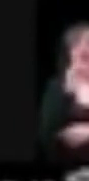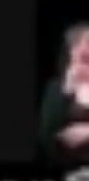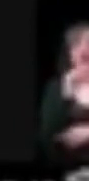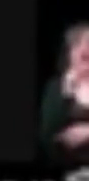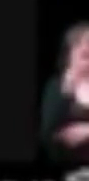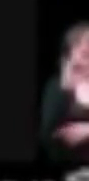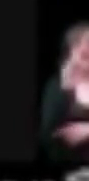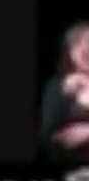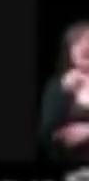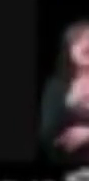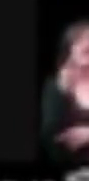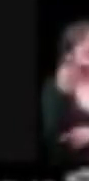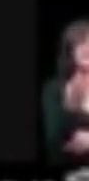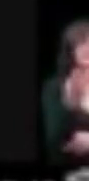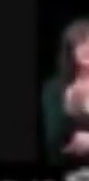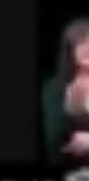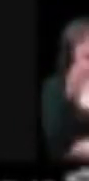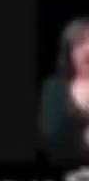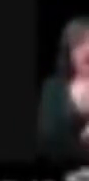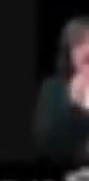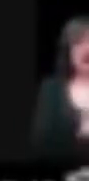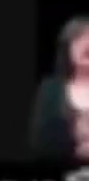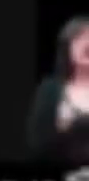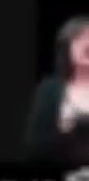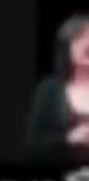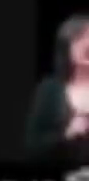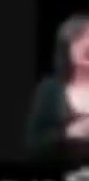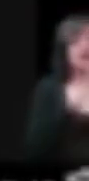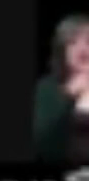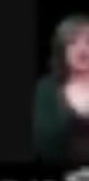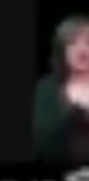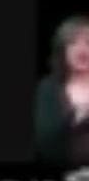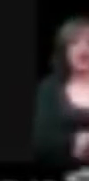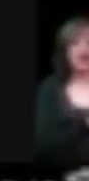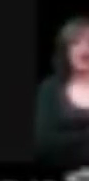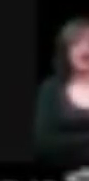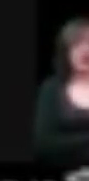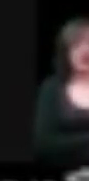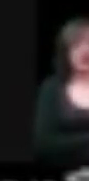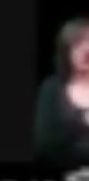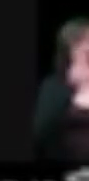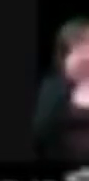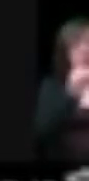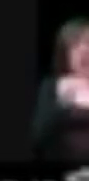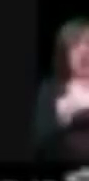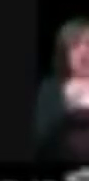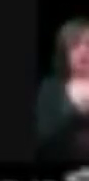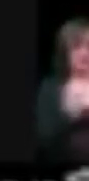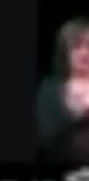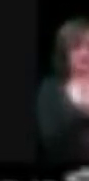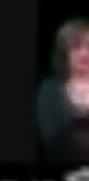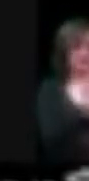en ese momento donde la figura de matrimonio civil no es compatible desde nuestra